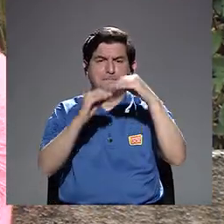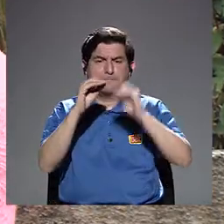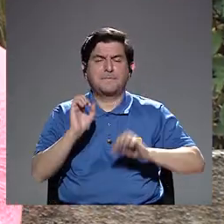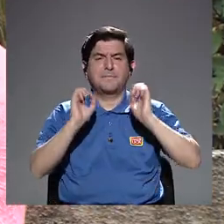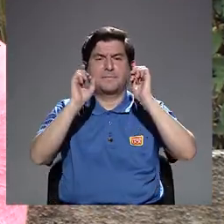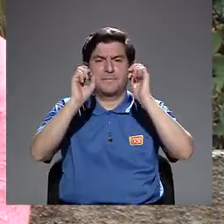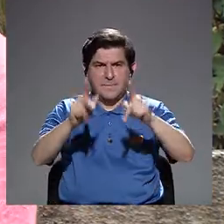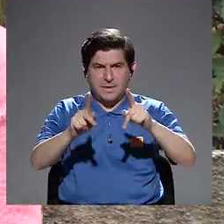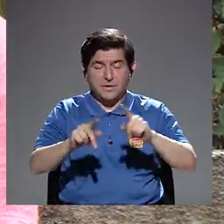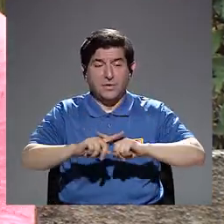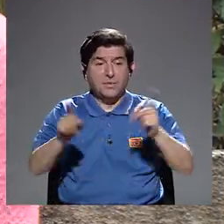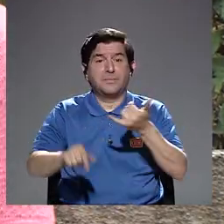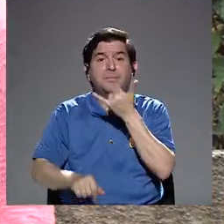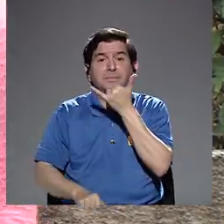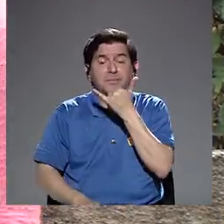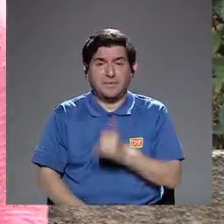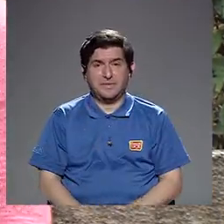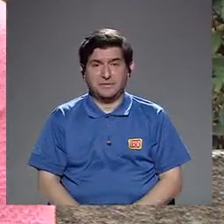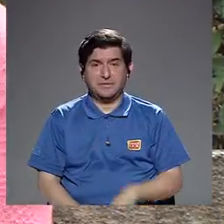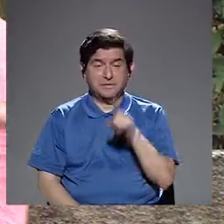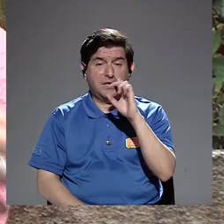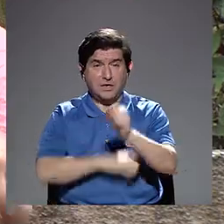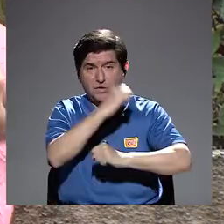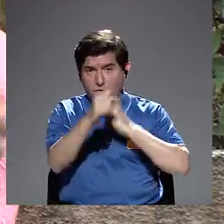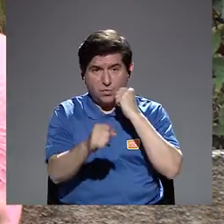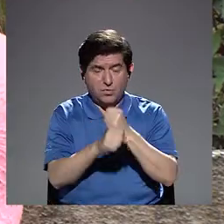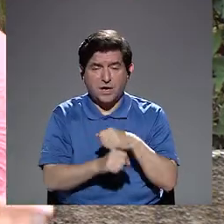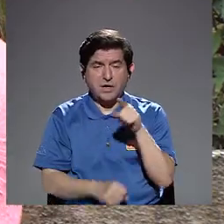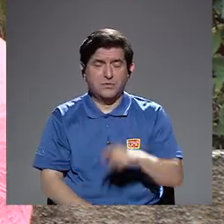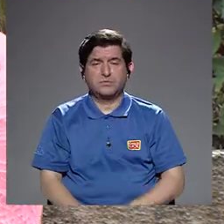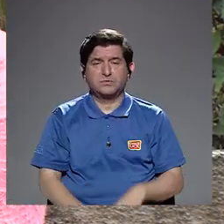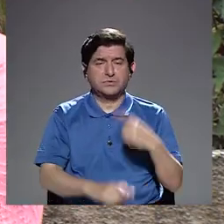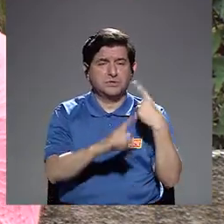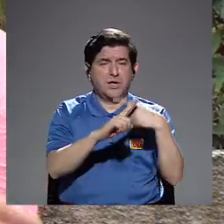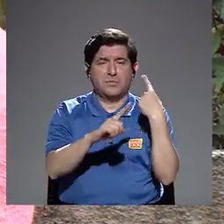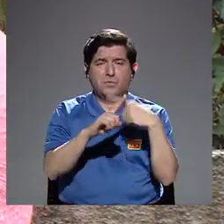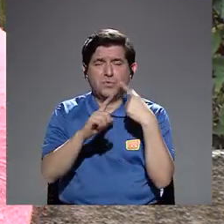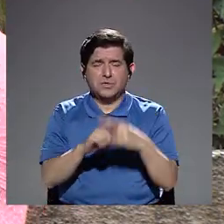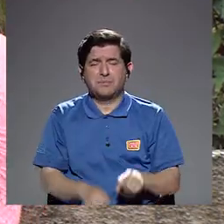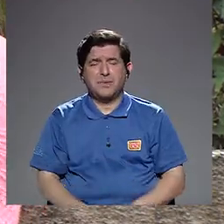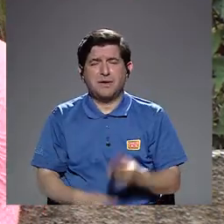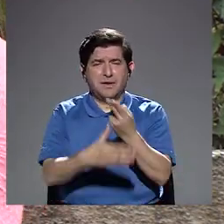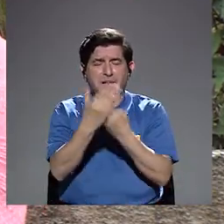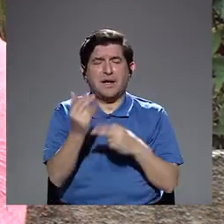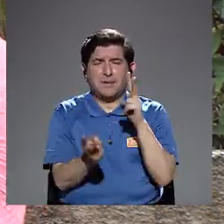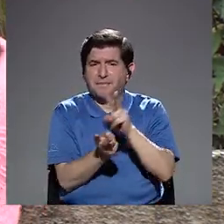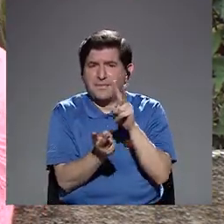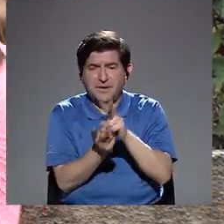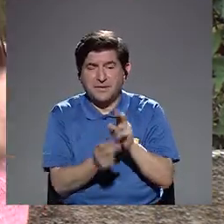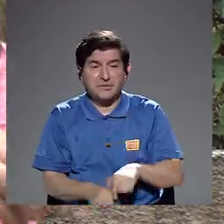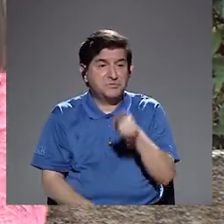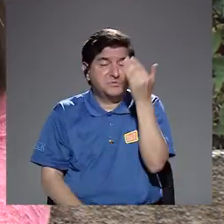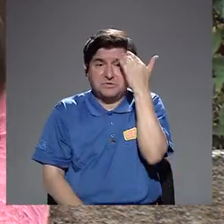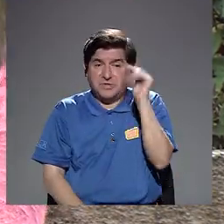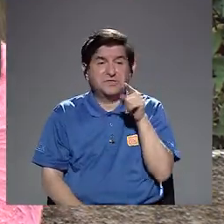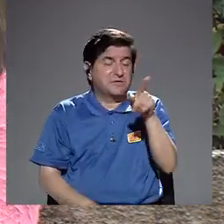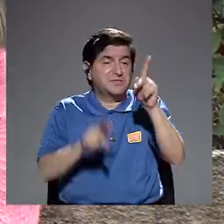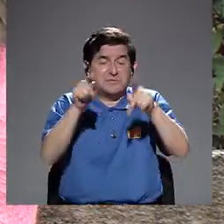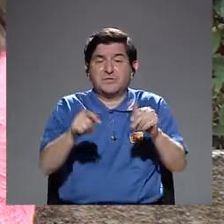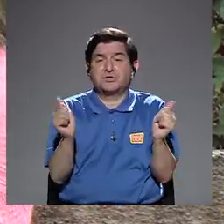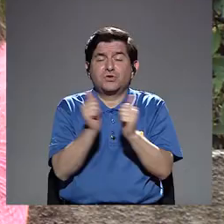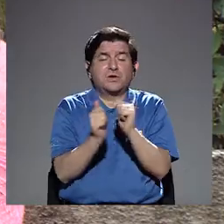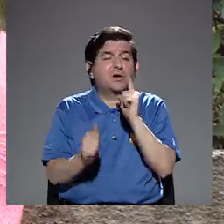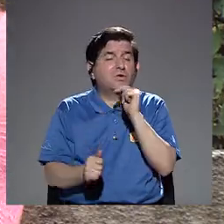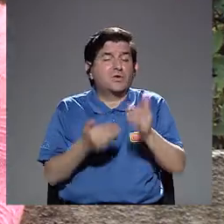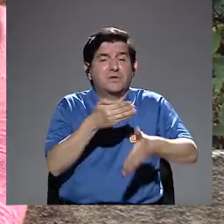menos posibilidad. Pero ¿qué es lo que pasa? Si usted en un año multiplica sus parejas sexuales, entonces usted no va a saber con quién ha estado esas parejas